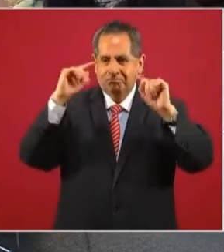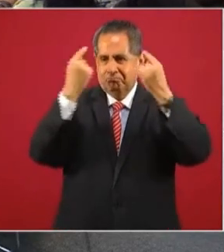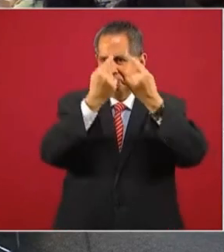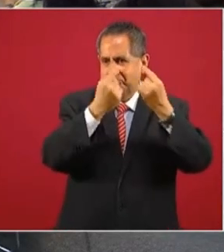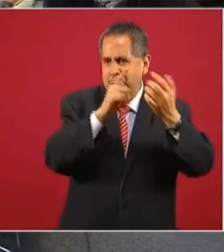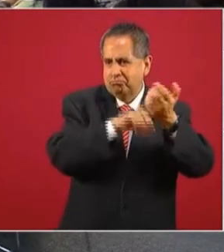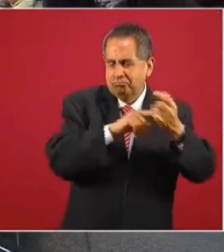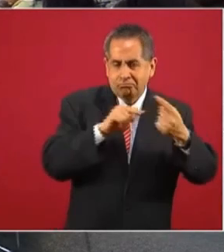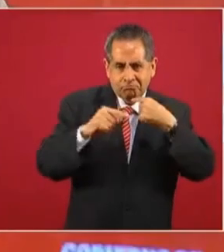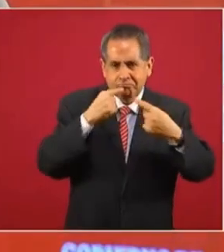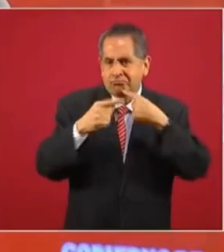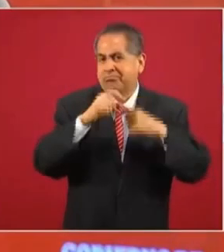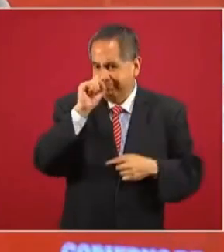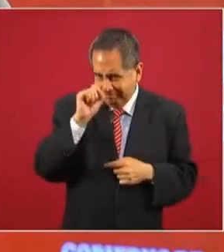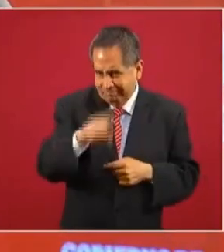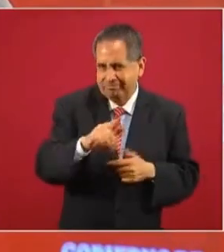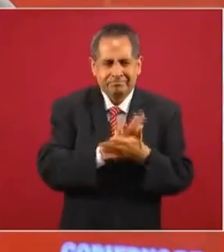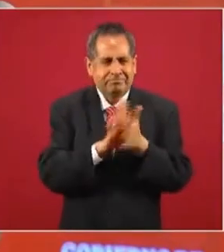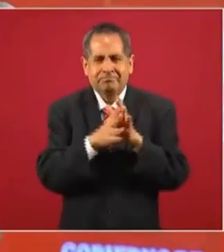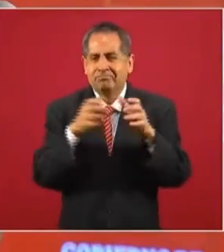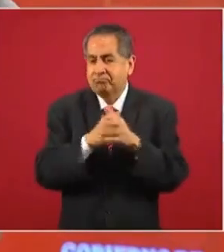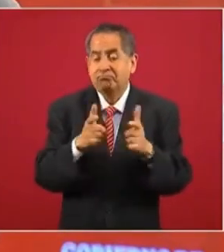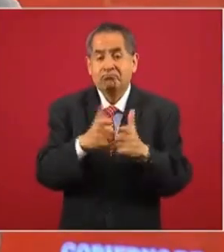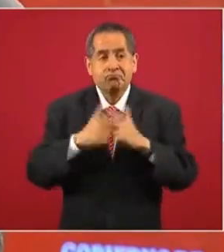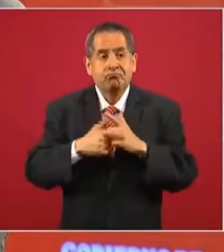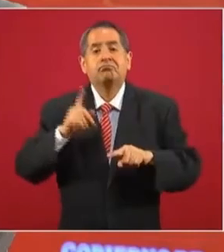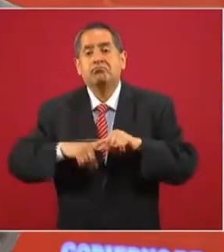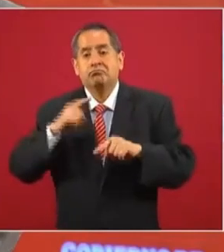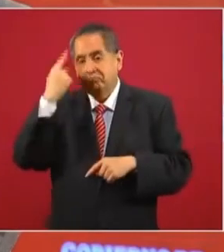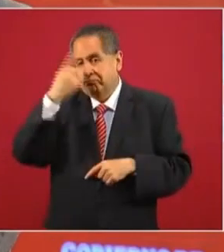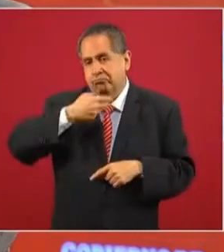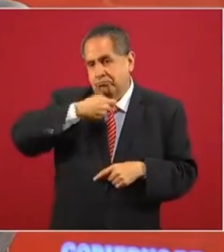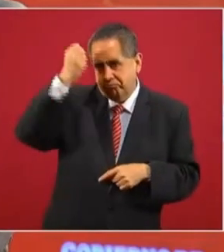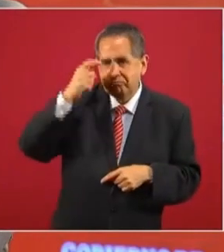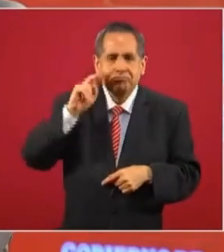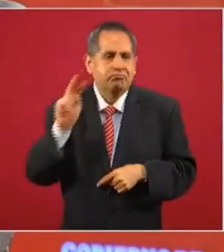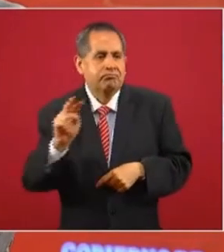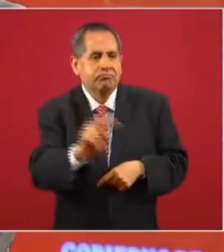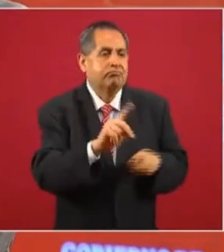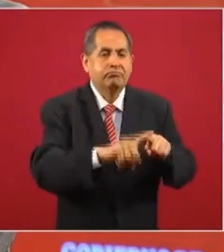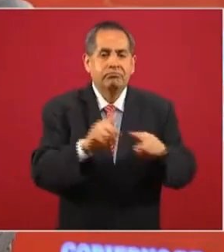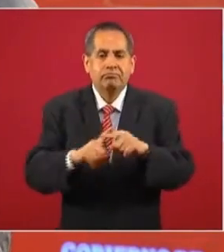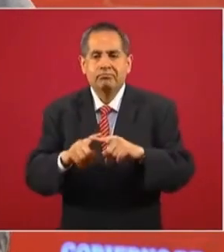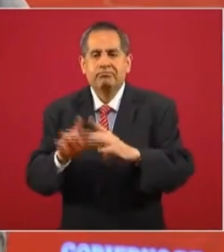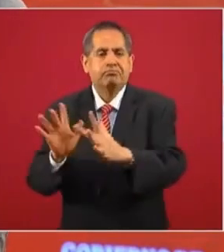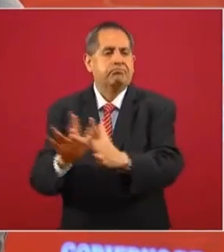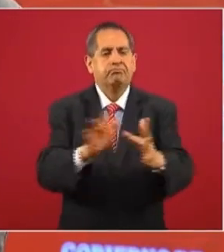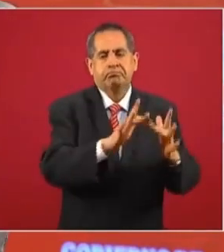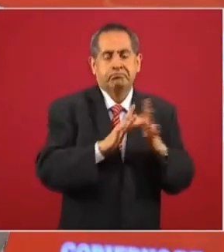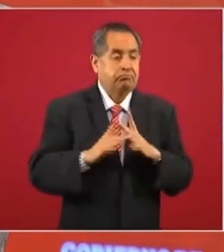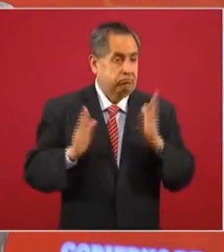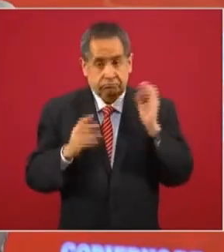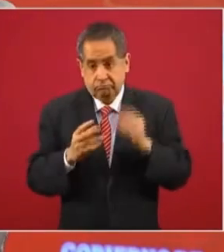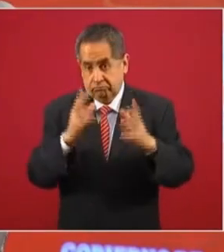también la delincuencia de cuello blanco son redes. En algunos casos